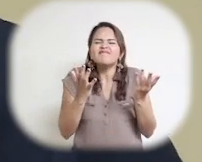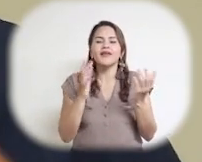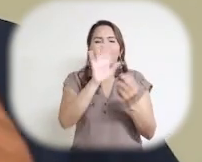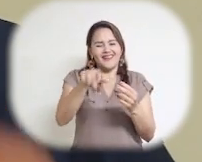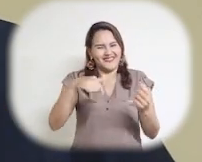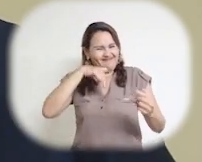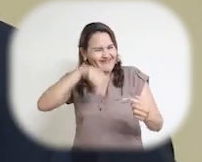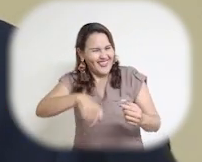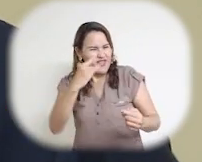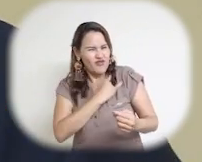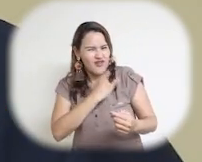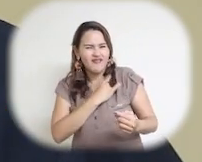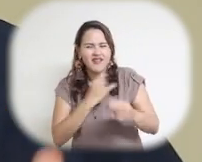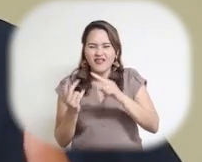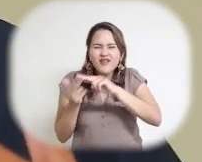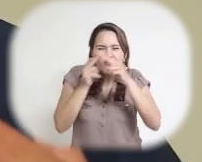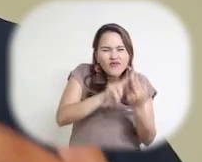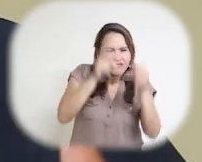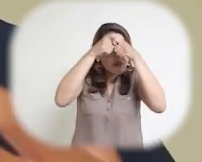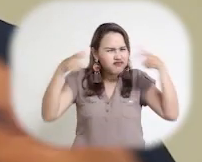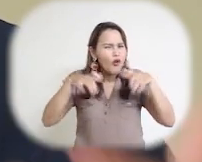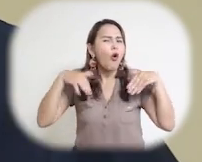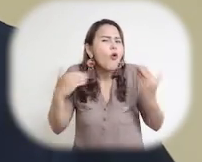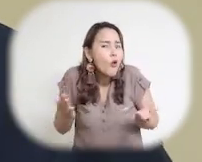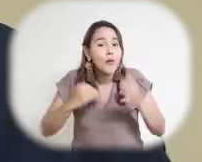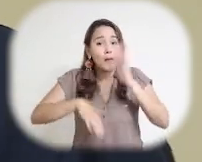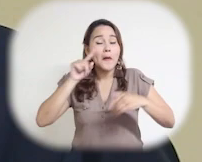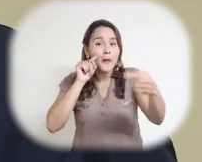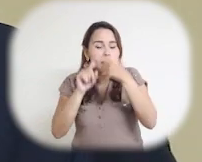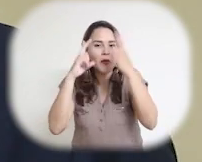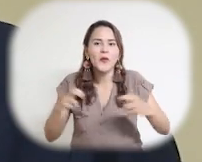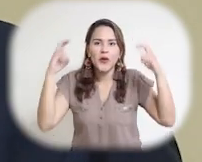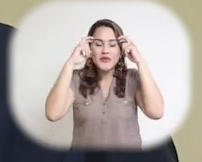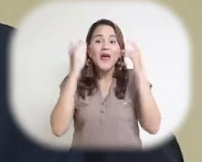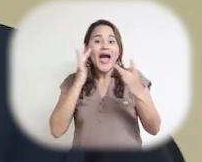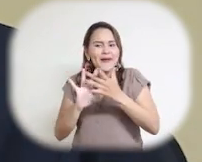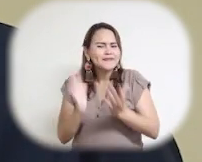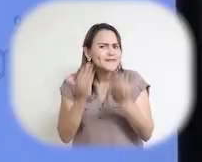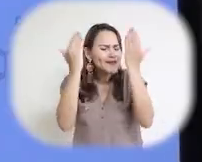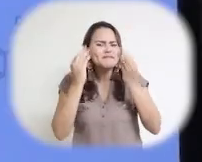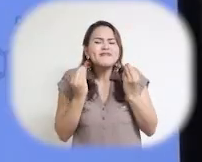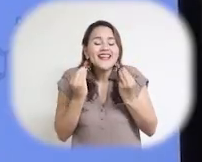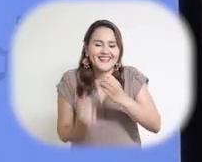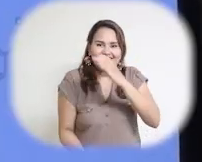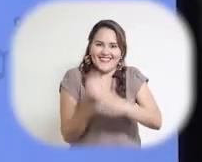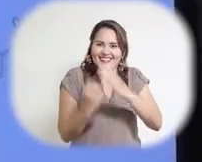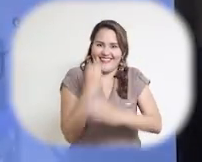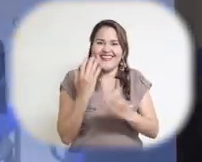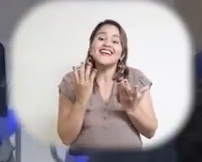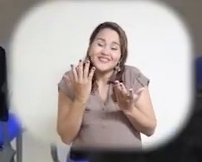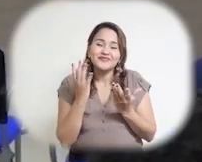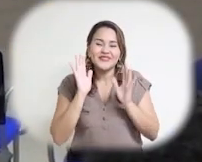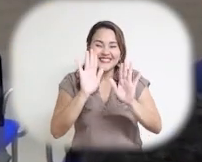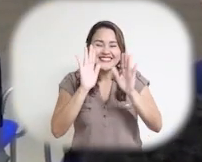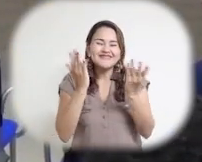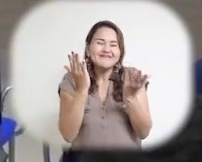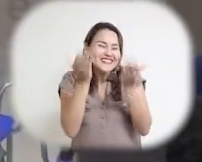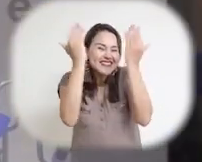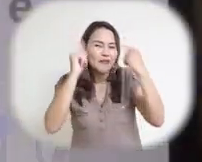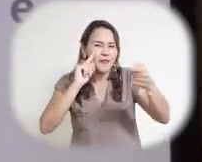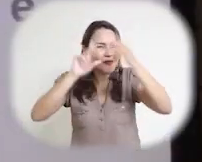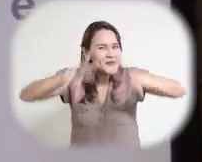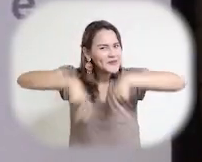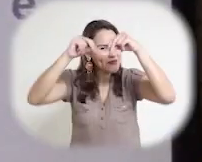y va llevando esa conjetura entre las cosas que se buscan en la universidad. En la última jornada de esta actividad